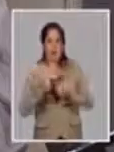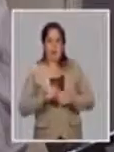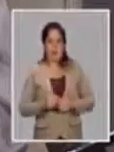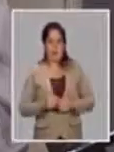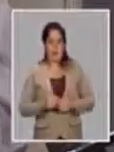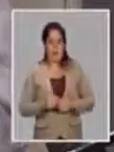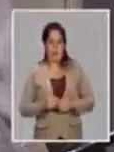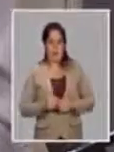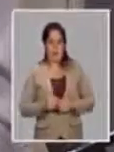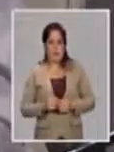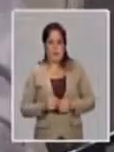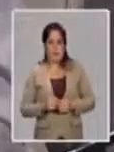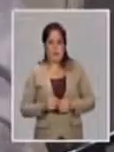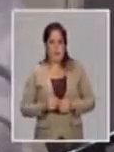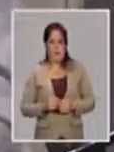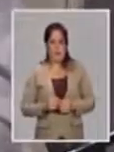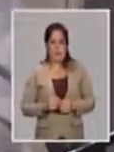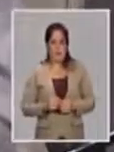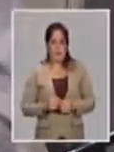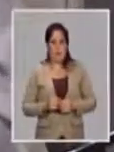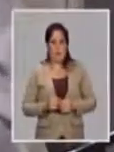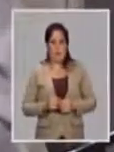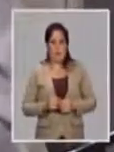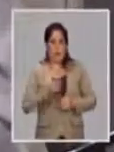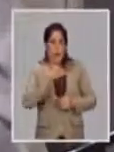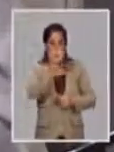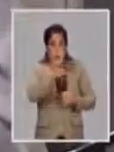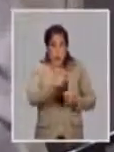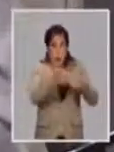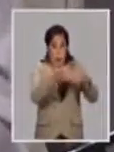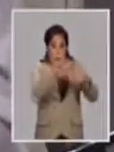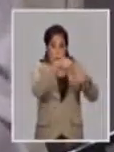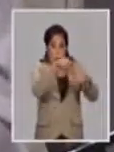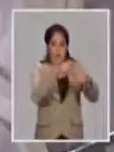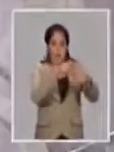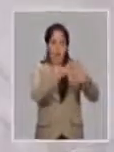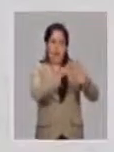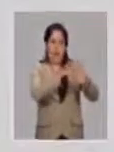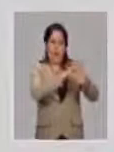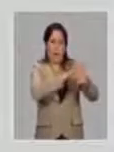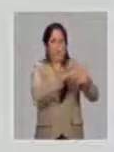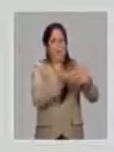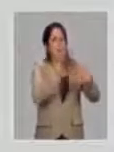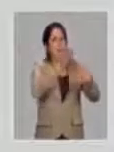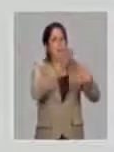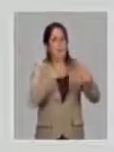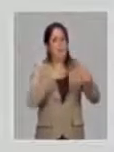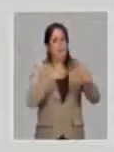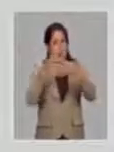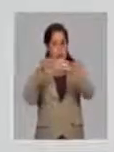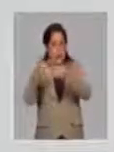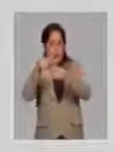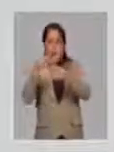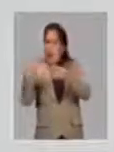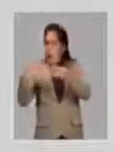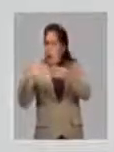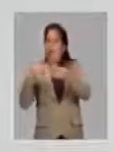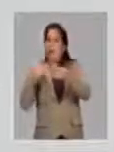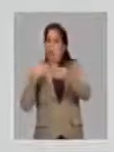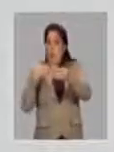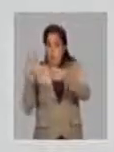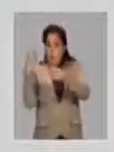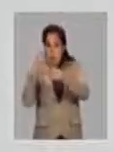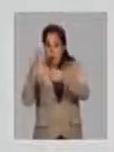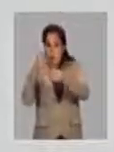de inducir el virus cuando enferma a las personas. Y si observan la lámina, ven que después de la segunda dosis,